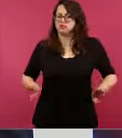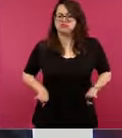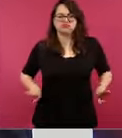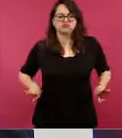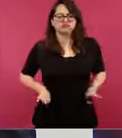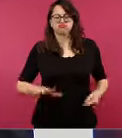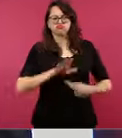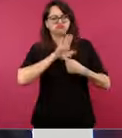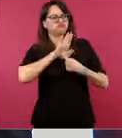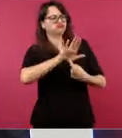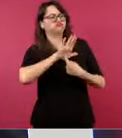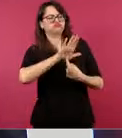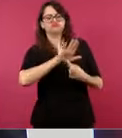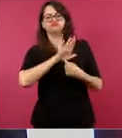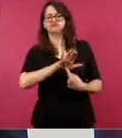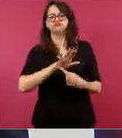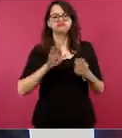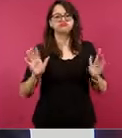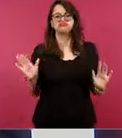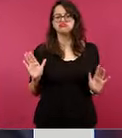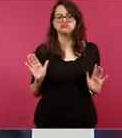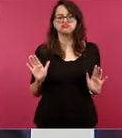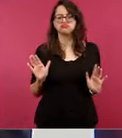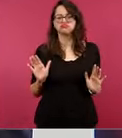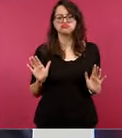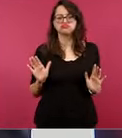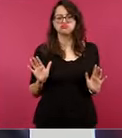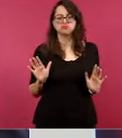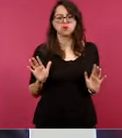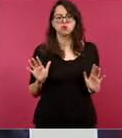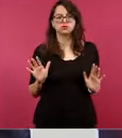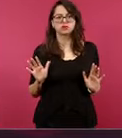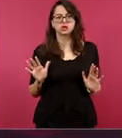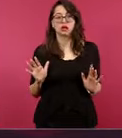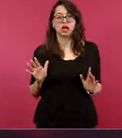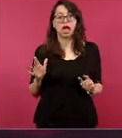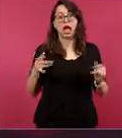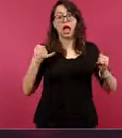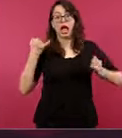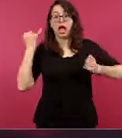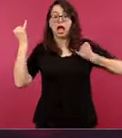no se andan con rodeos, no se andan por las ramas.